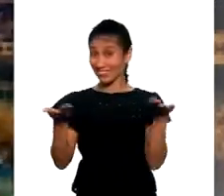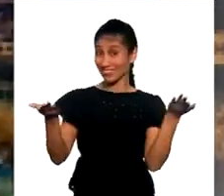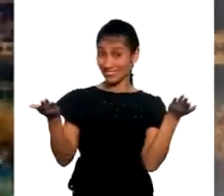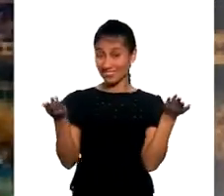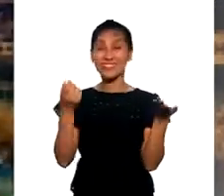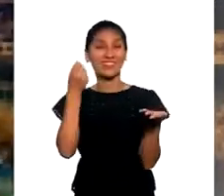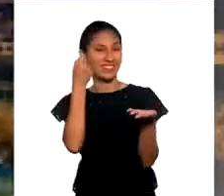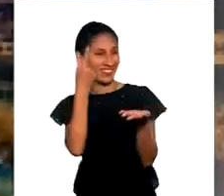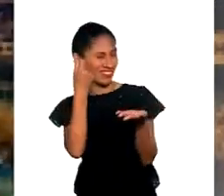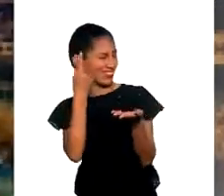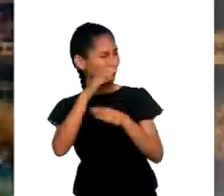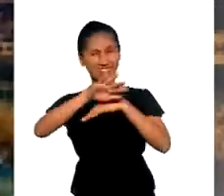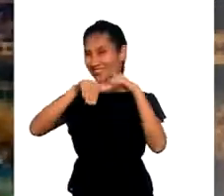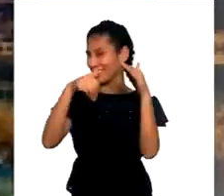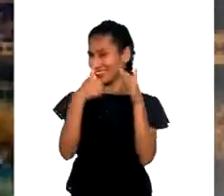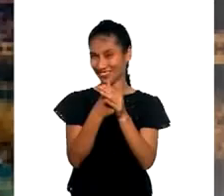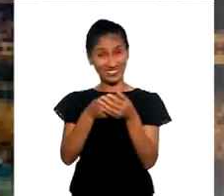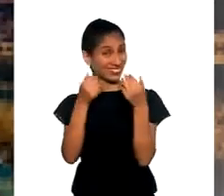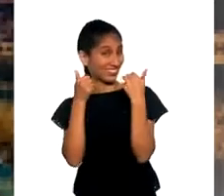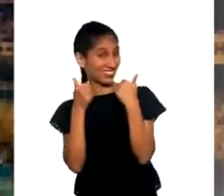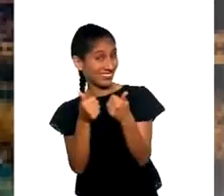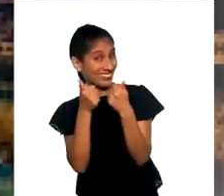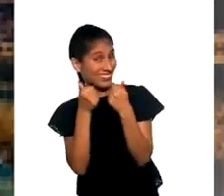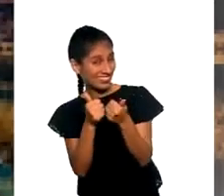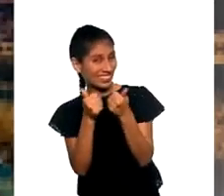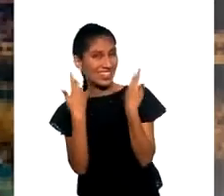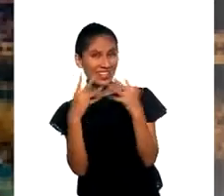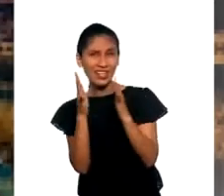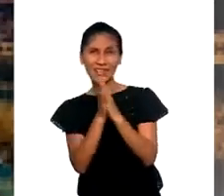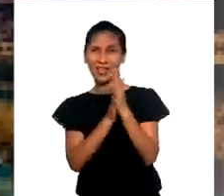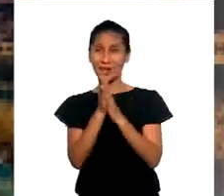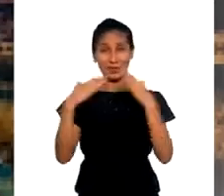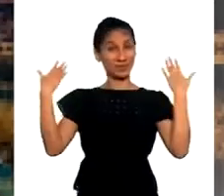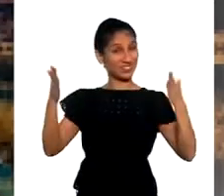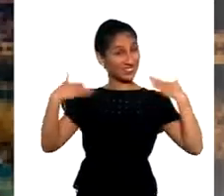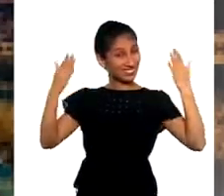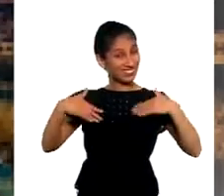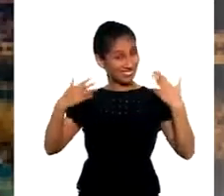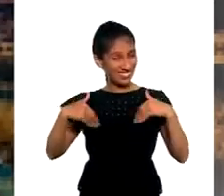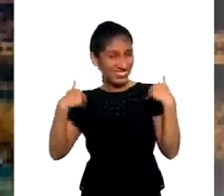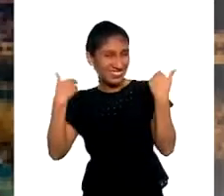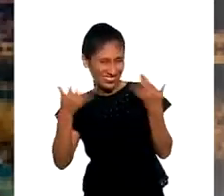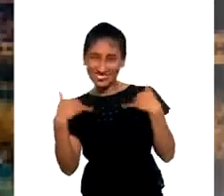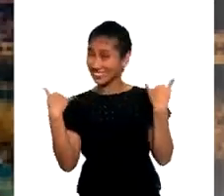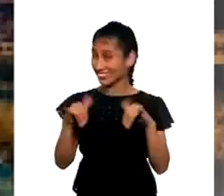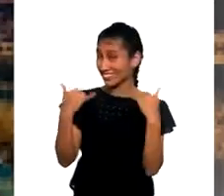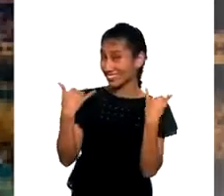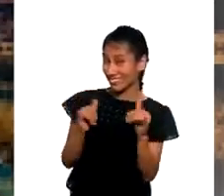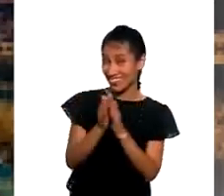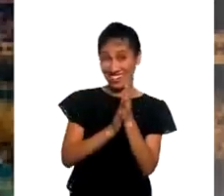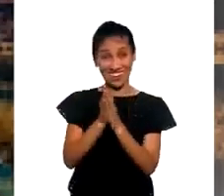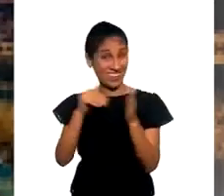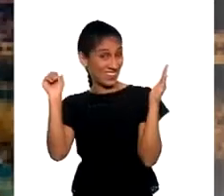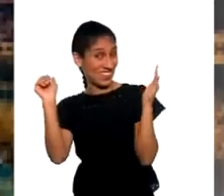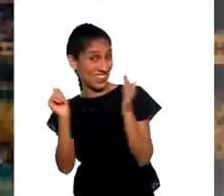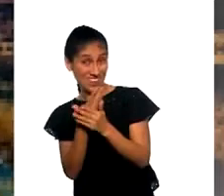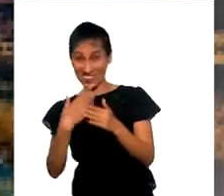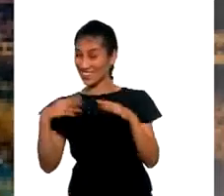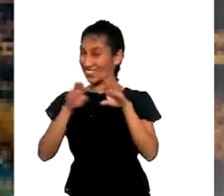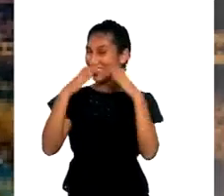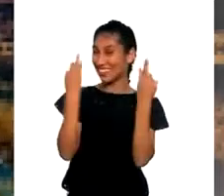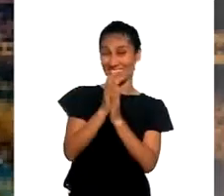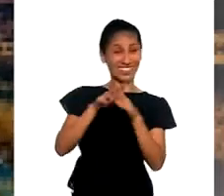entendí todo muy bien y yo me puse feliz porque podría jugar algo nuevo con mi